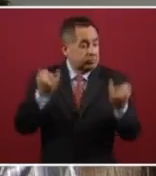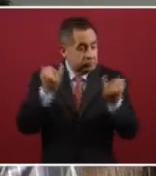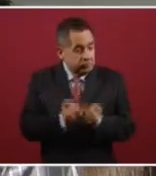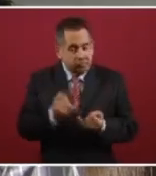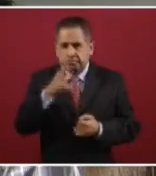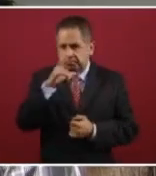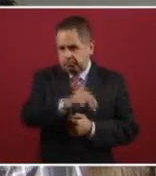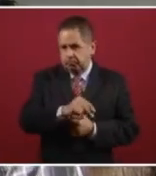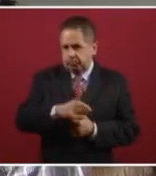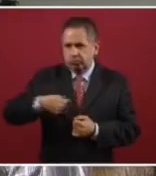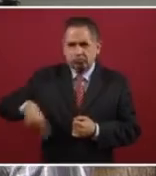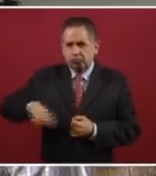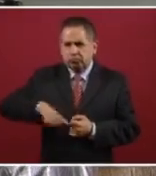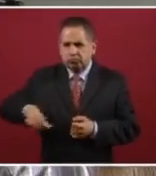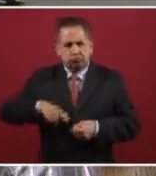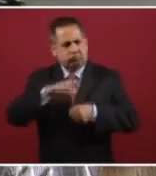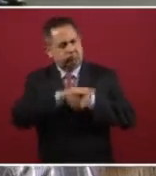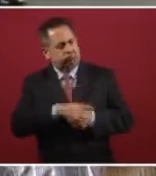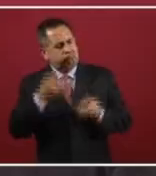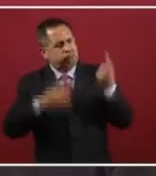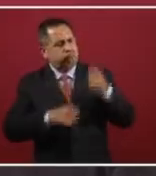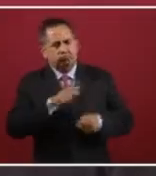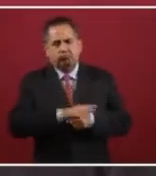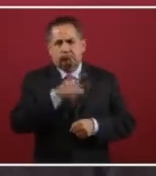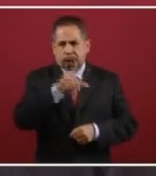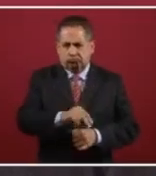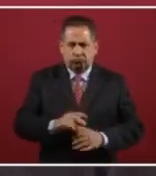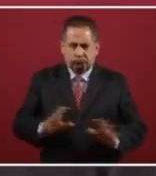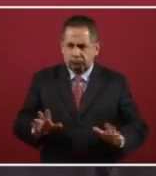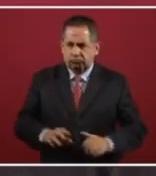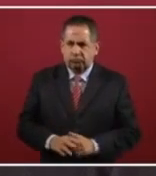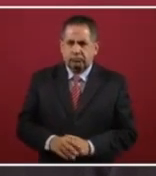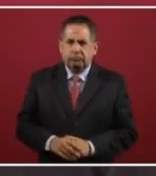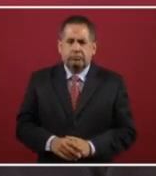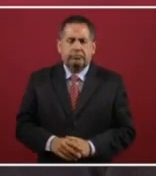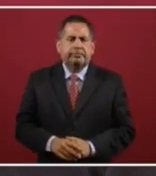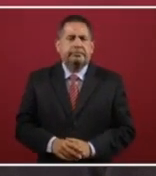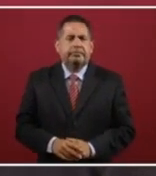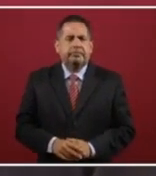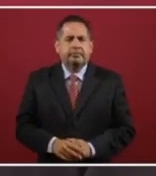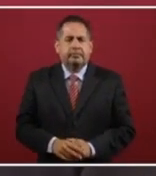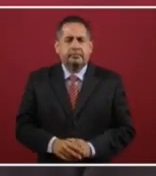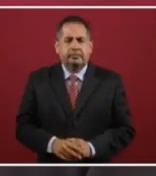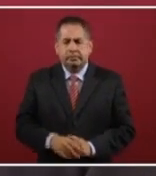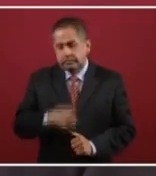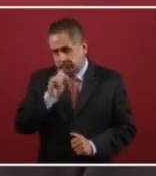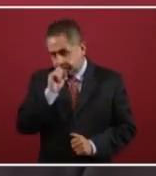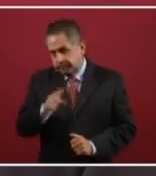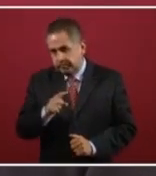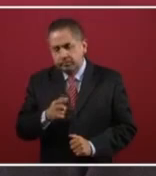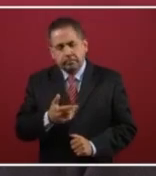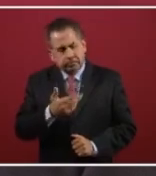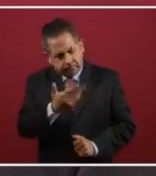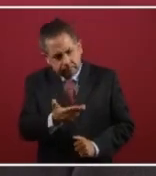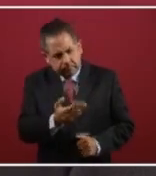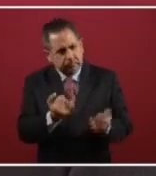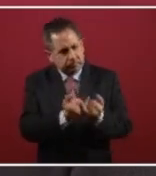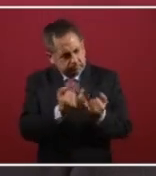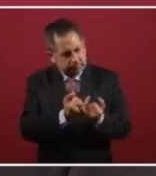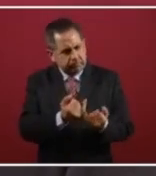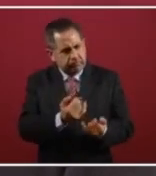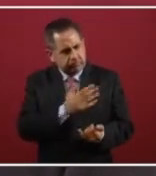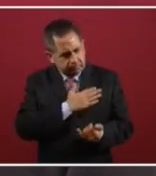actúe de manera pacífica y acusó a los provocadores de hacerle el juego a los conservadores. Pedimos que nos